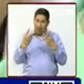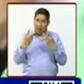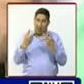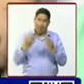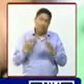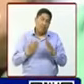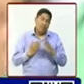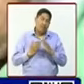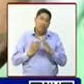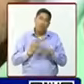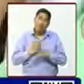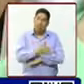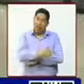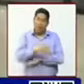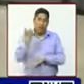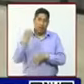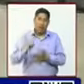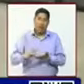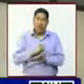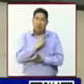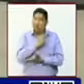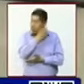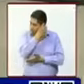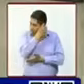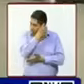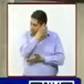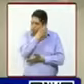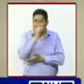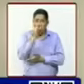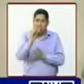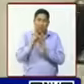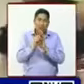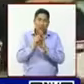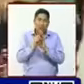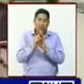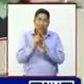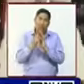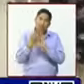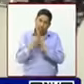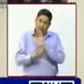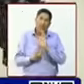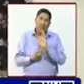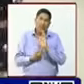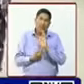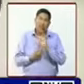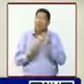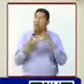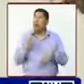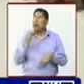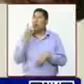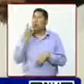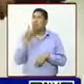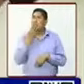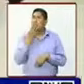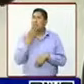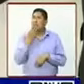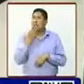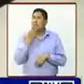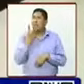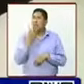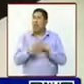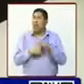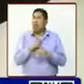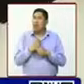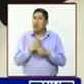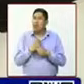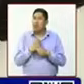el paso, ¿no? Que va a ser el paso a otro avión. Prácticamente la va a ver unos pocos minutos, entonces. Sí, una media hora. ¿Cuánto no la ve? Y debe ser por lo menos